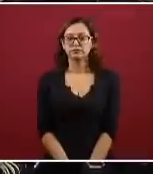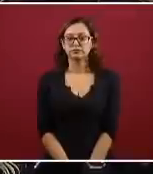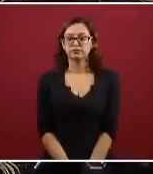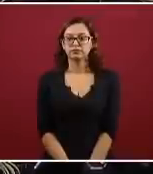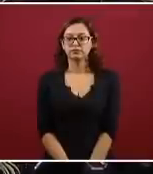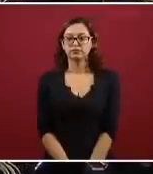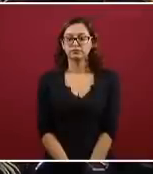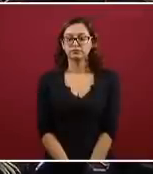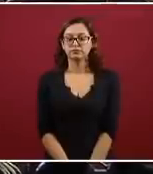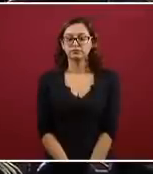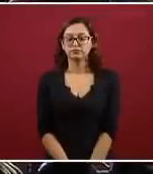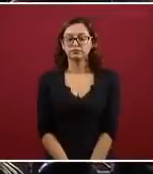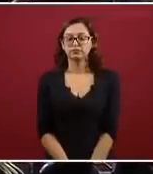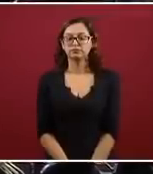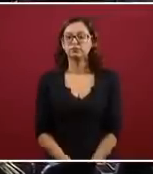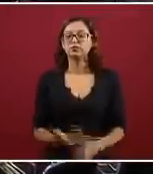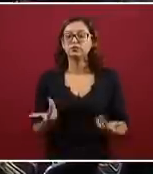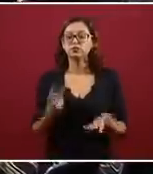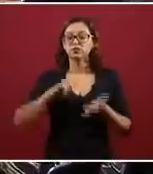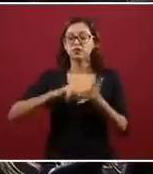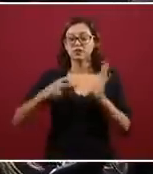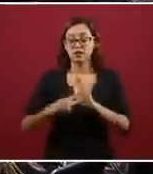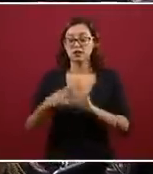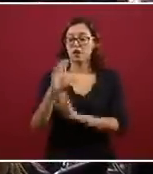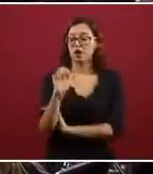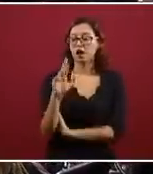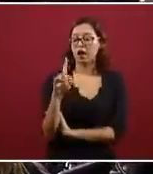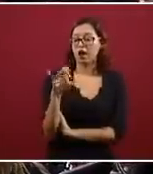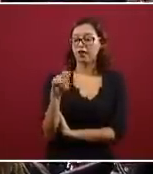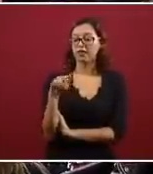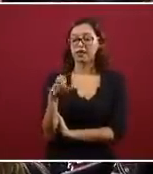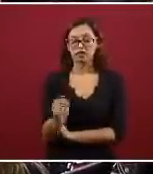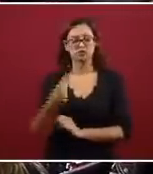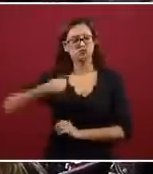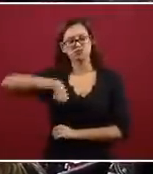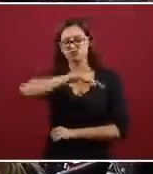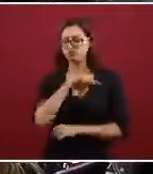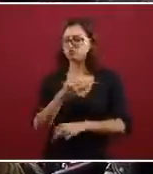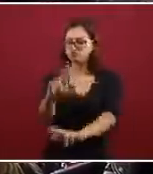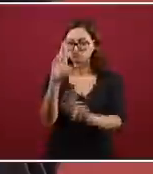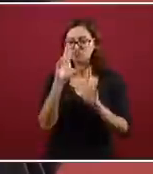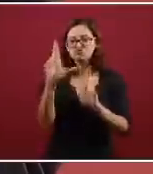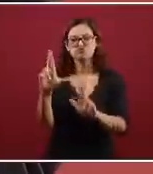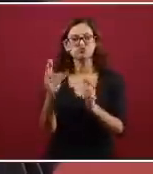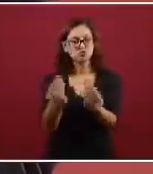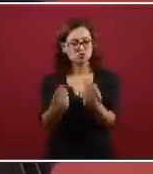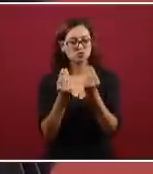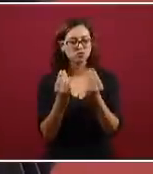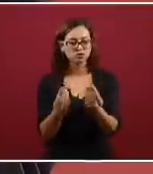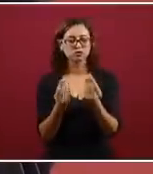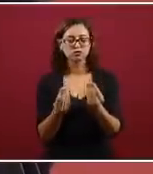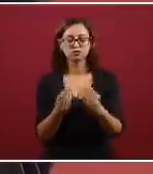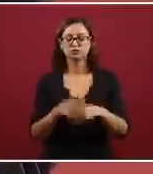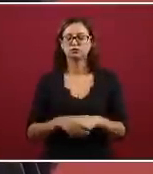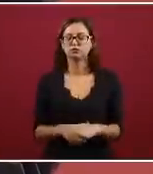Acerca de lo del ingeniero Cárdenas, nosotros lo respetamos mucho al ingeniero Cárdenas.